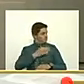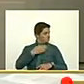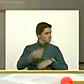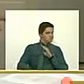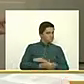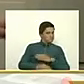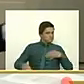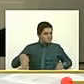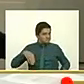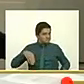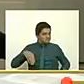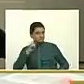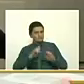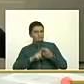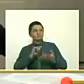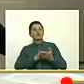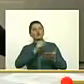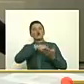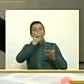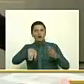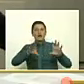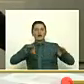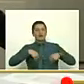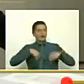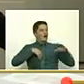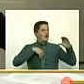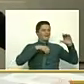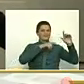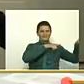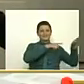Canoas Tunjuelo, que es de Odebrecht.